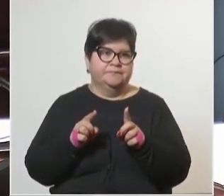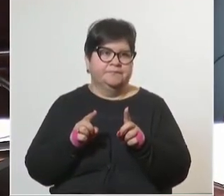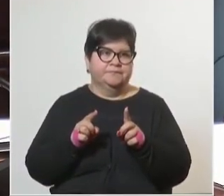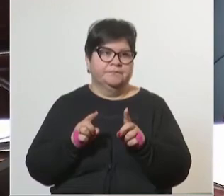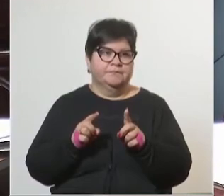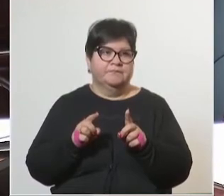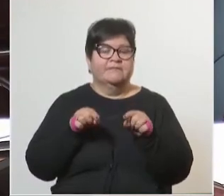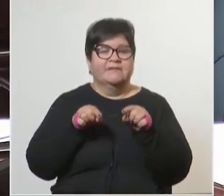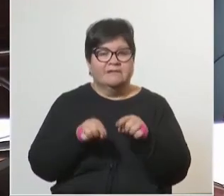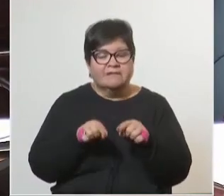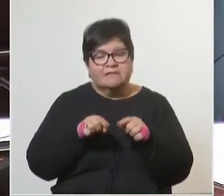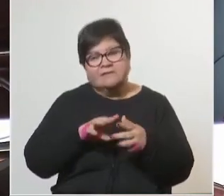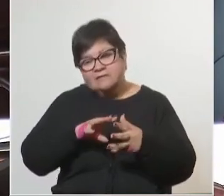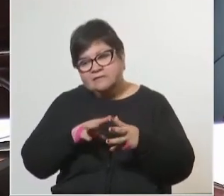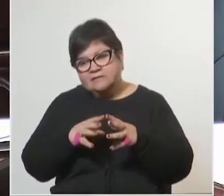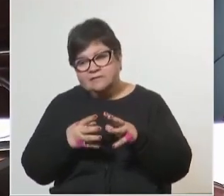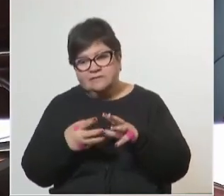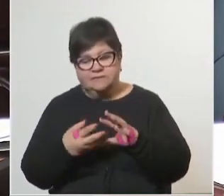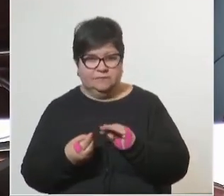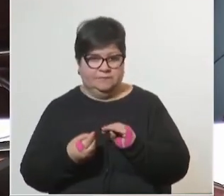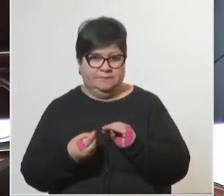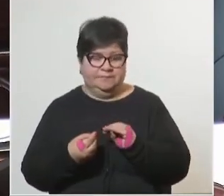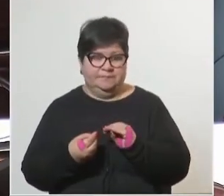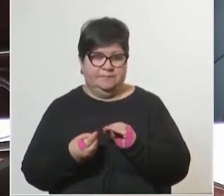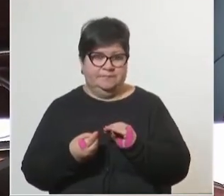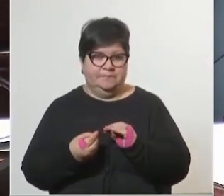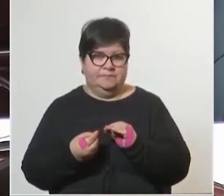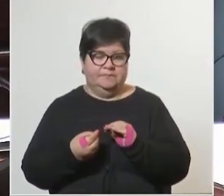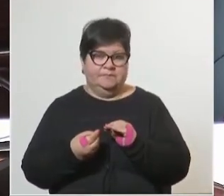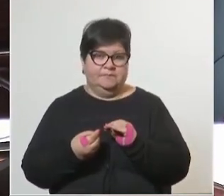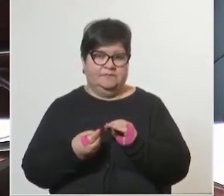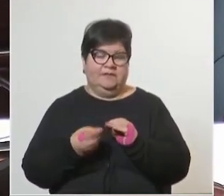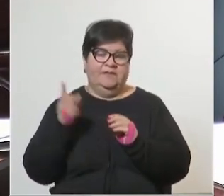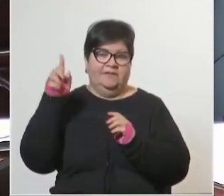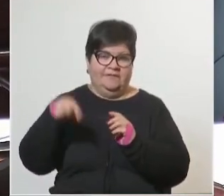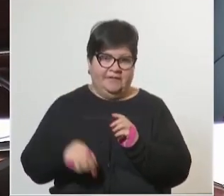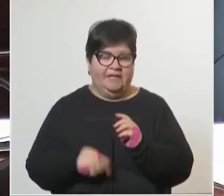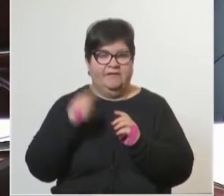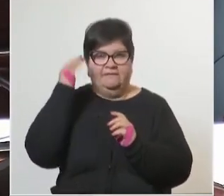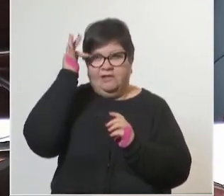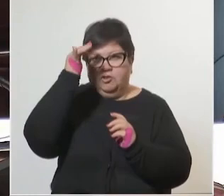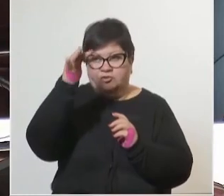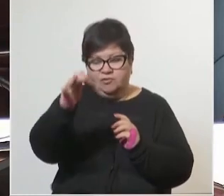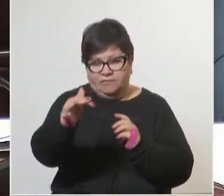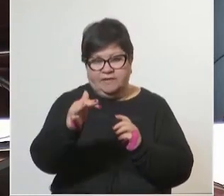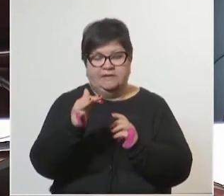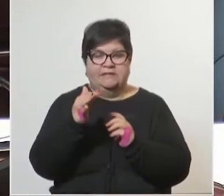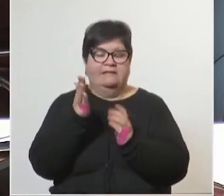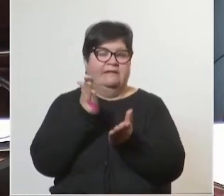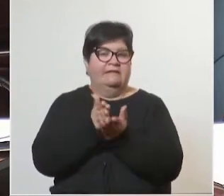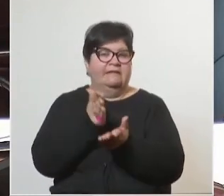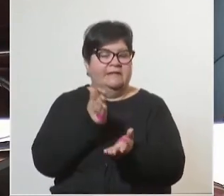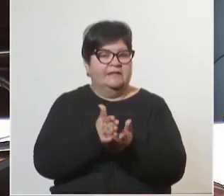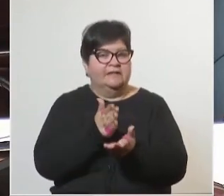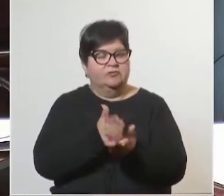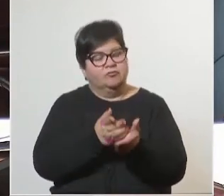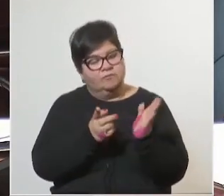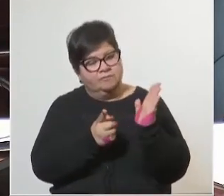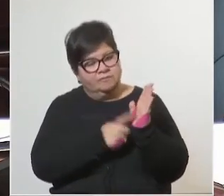Esta disposición, que está inspirada en la filosofía justnaturalista de nuestra